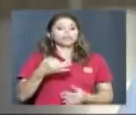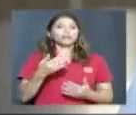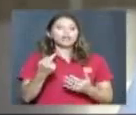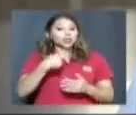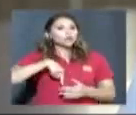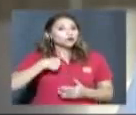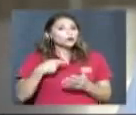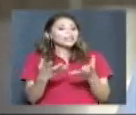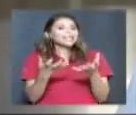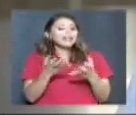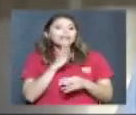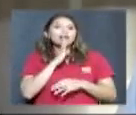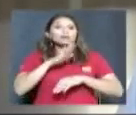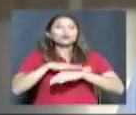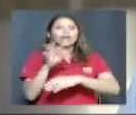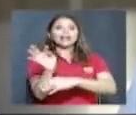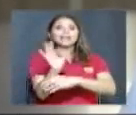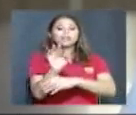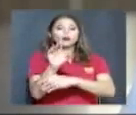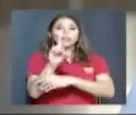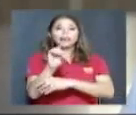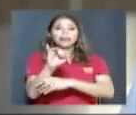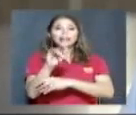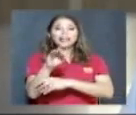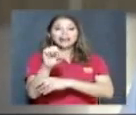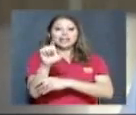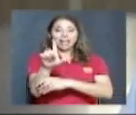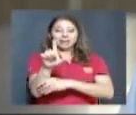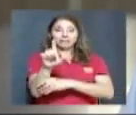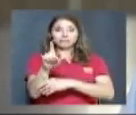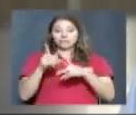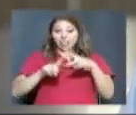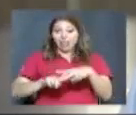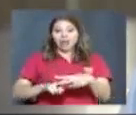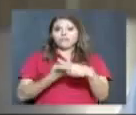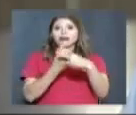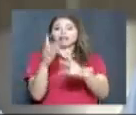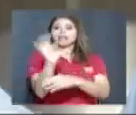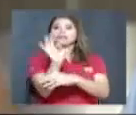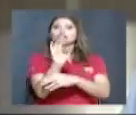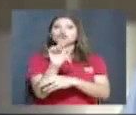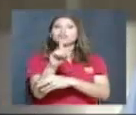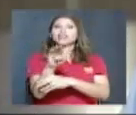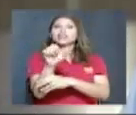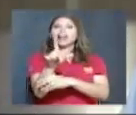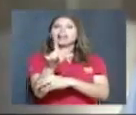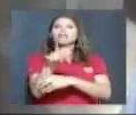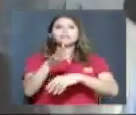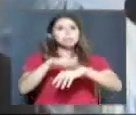televisión digital, si es posible en este programa, de que el arranque de televisión digital va a permitir que existan mucho más